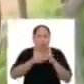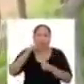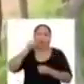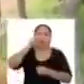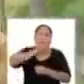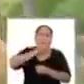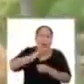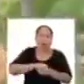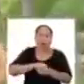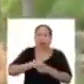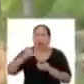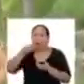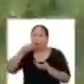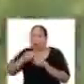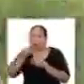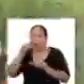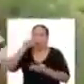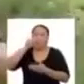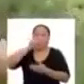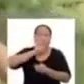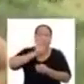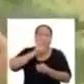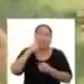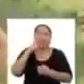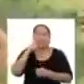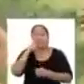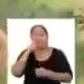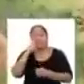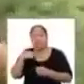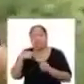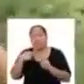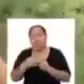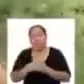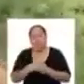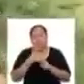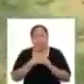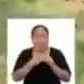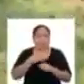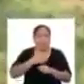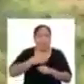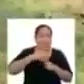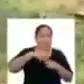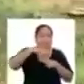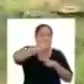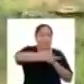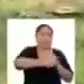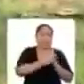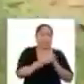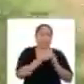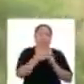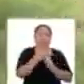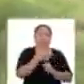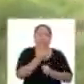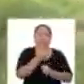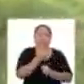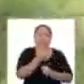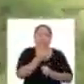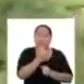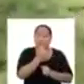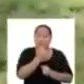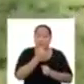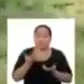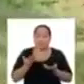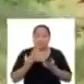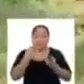de la zanahoria. ¿Calla nuevo, viejo? Pero me acordé que mi vecino cultiva fresas, entonces podría llegar a un acuerdo con él para intercambiar